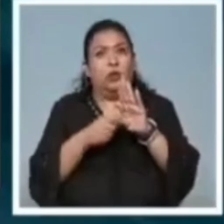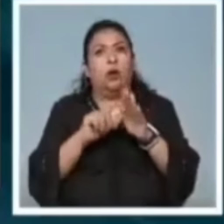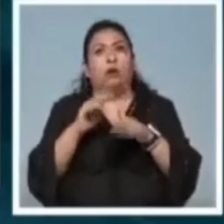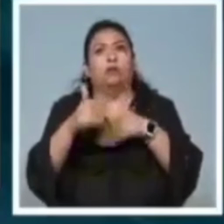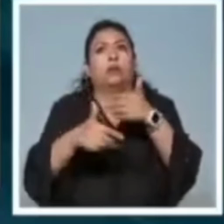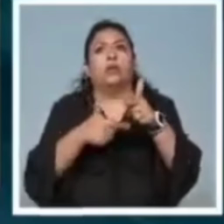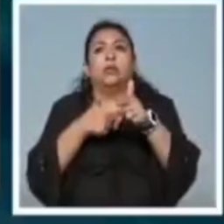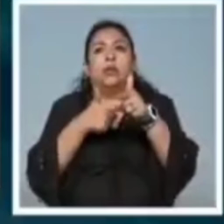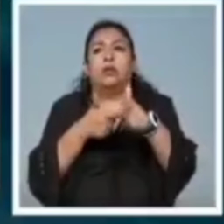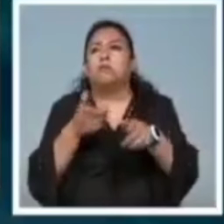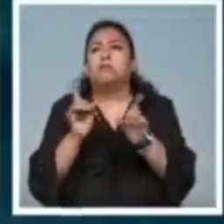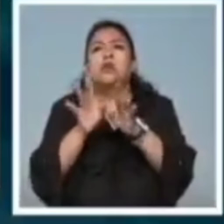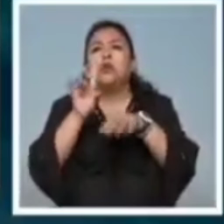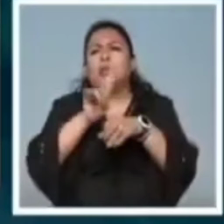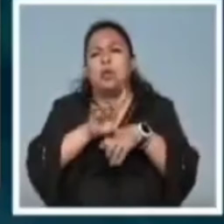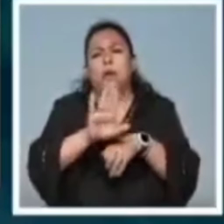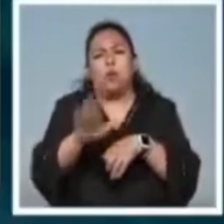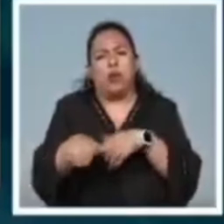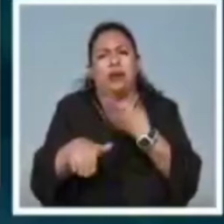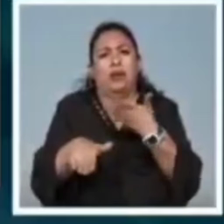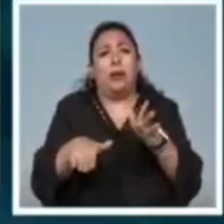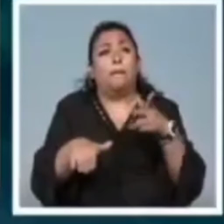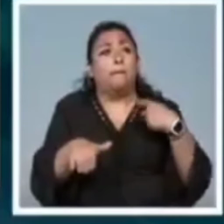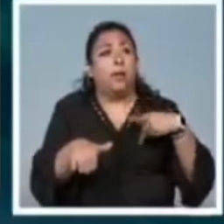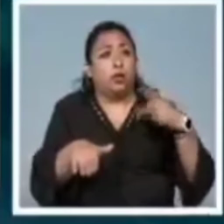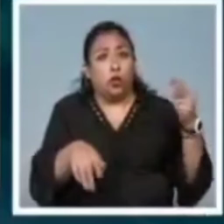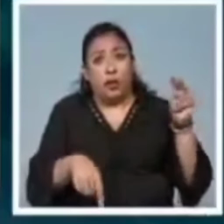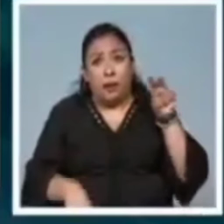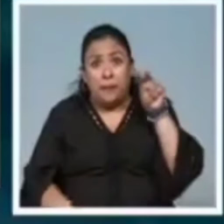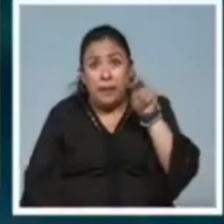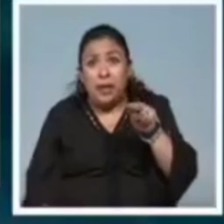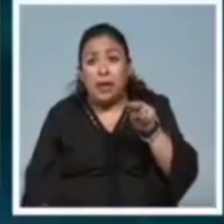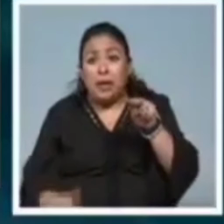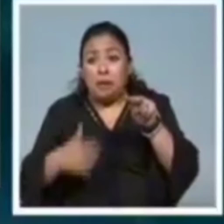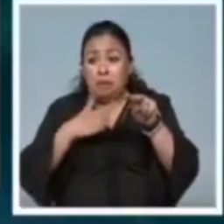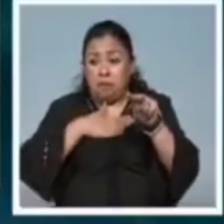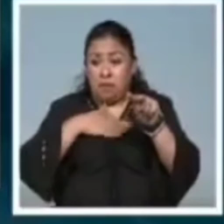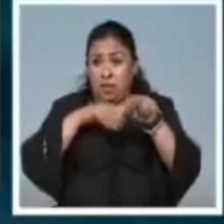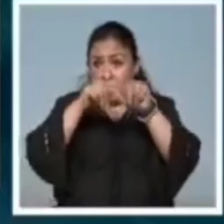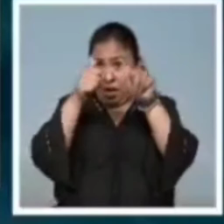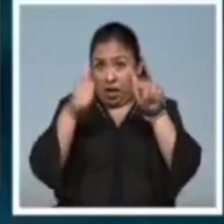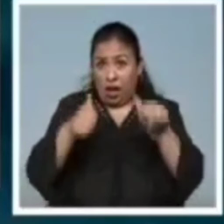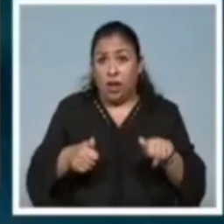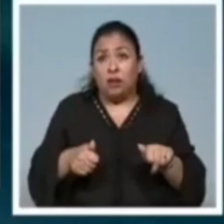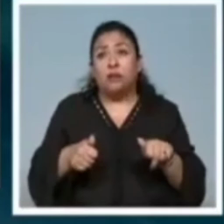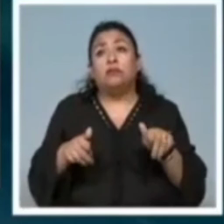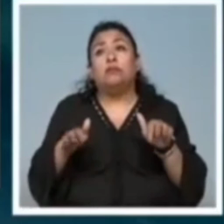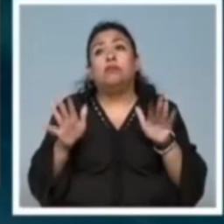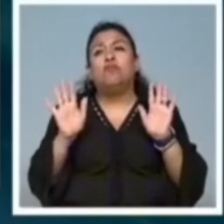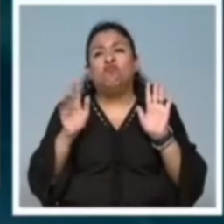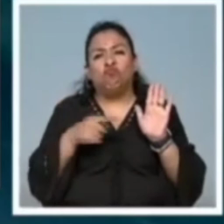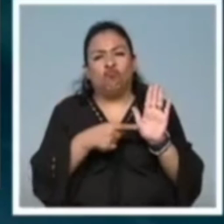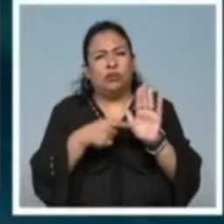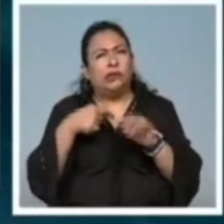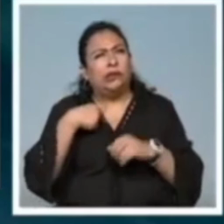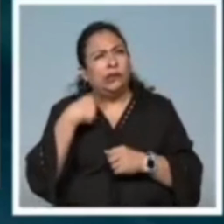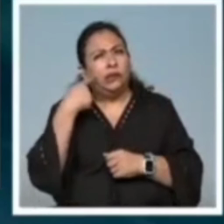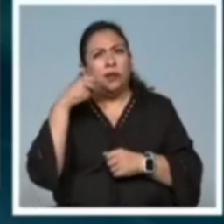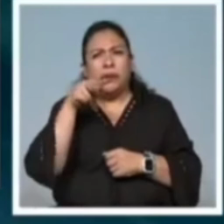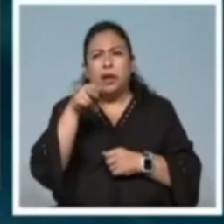trascender. Un día ya no vamos a estar, pero cuando la gente vea nuestra obra, que